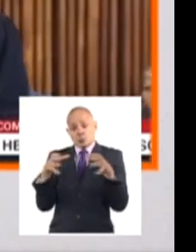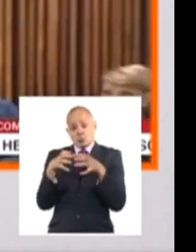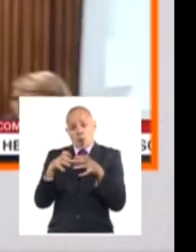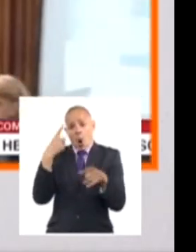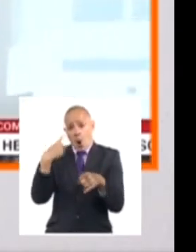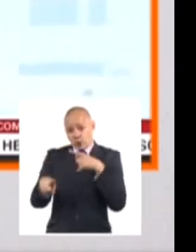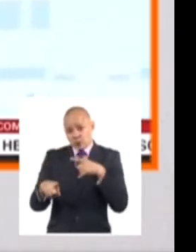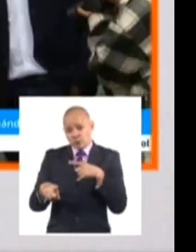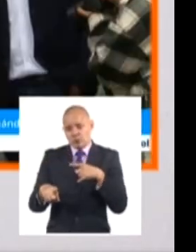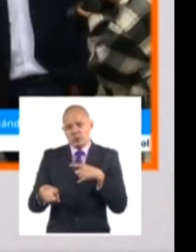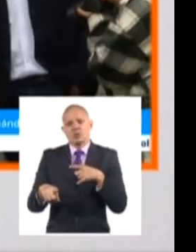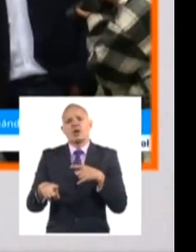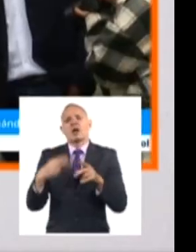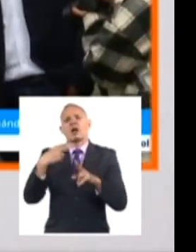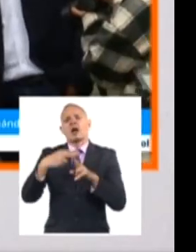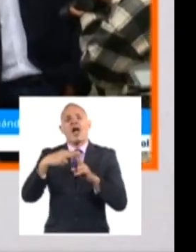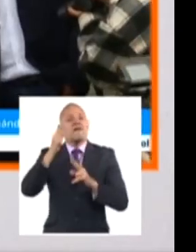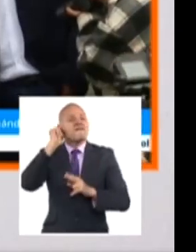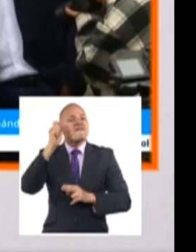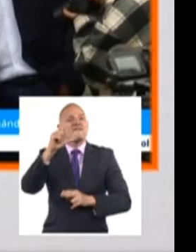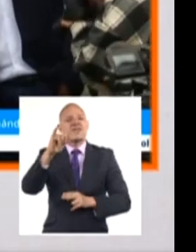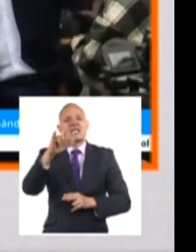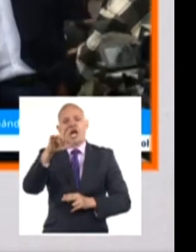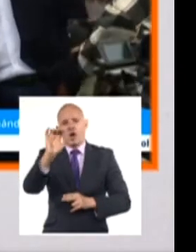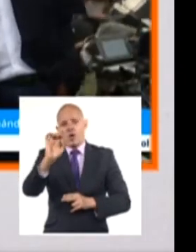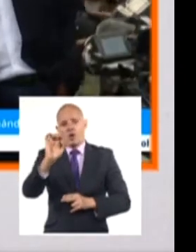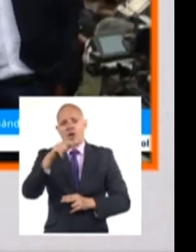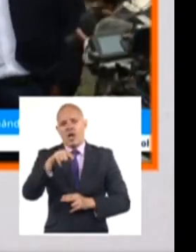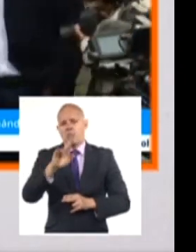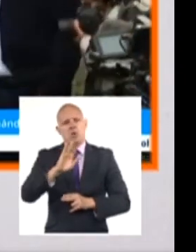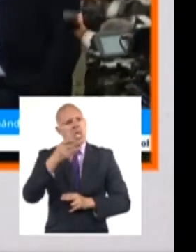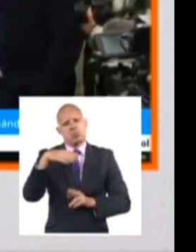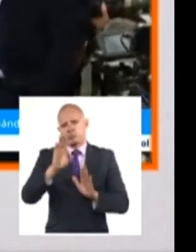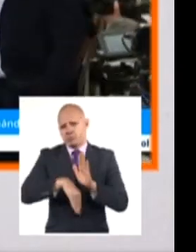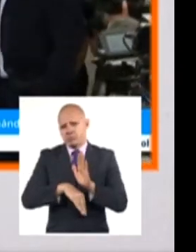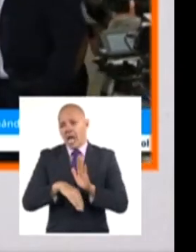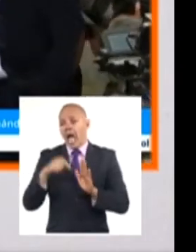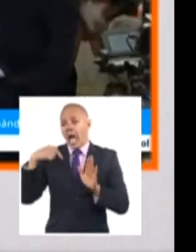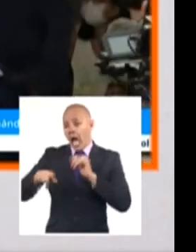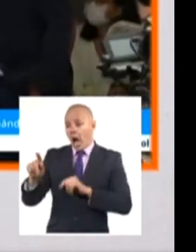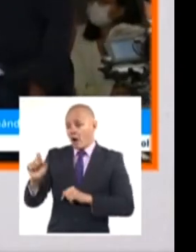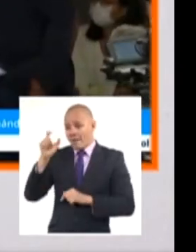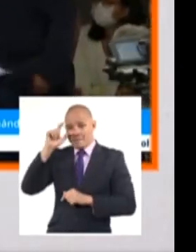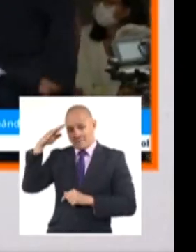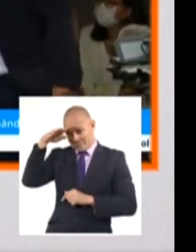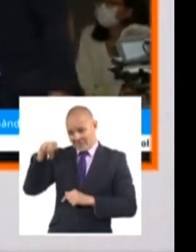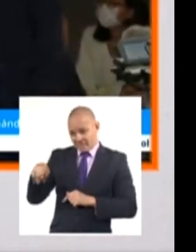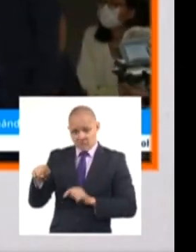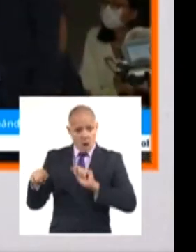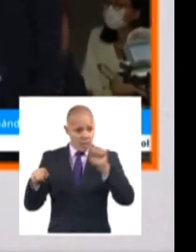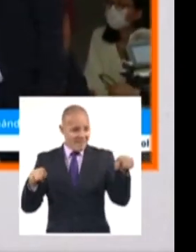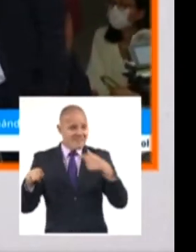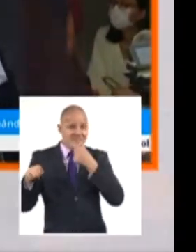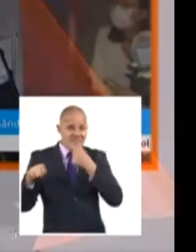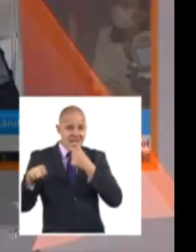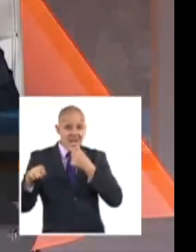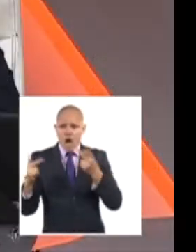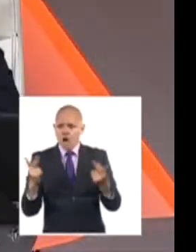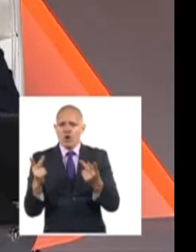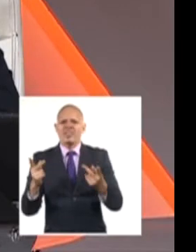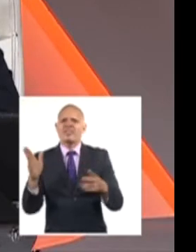cambio él era el continuismo ahora ambos parecen ser el cambio bueno lo que si no